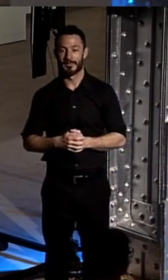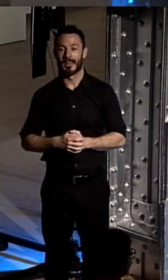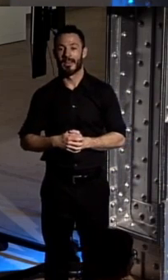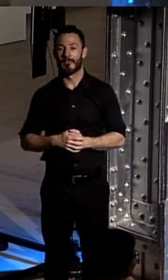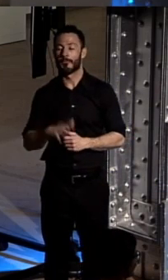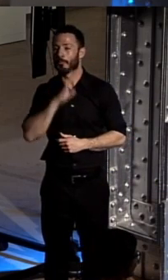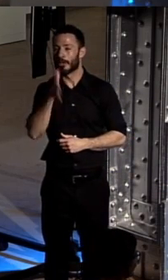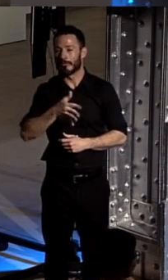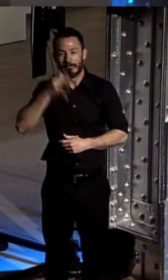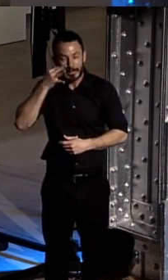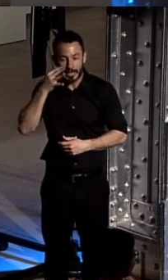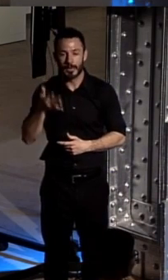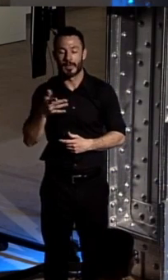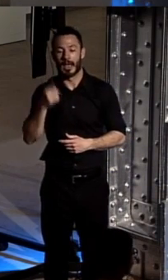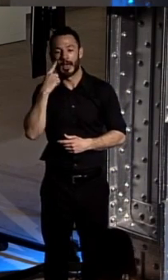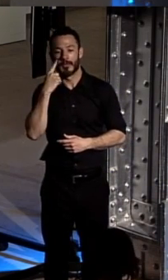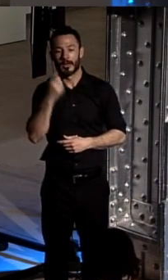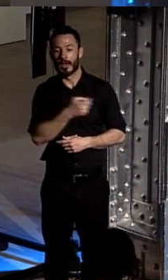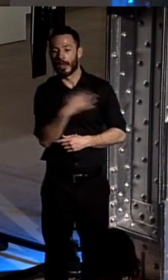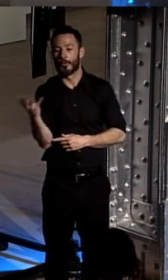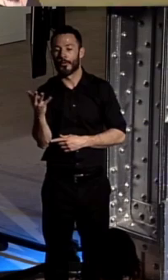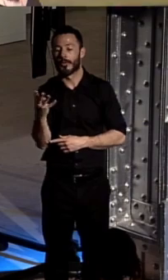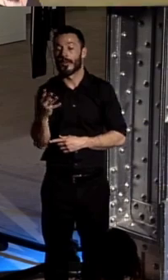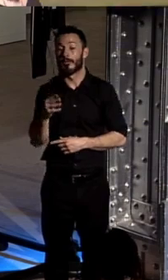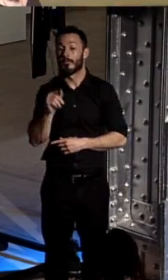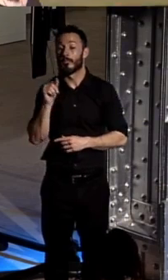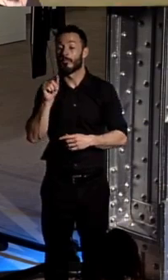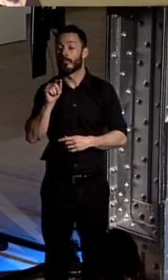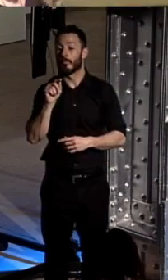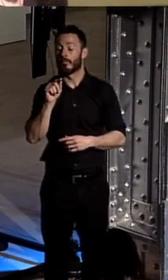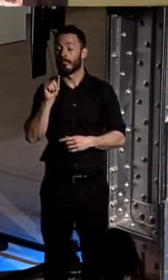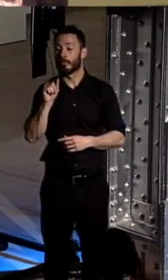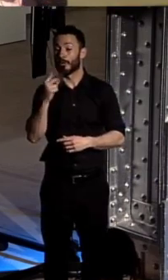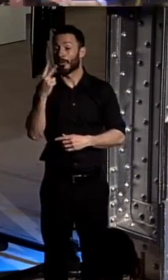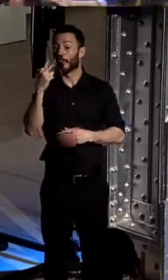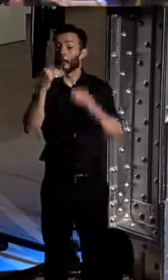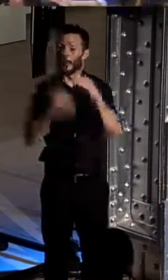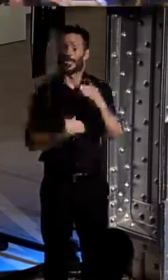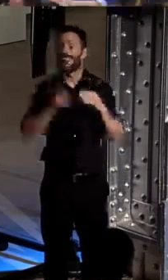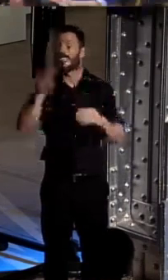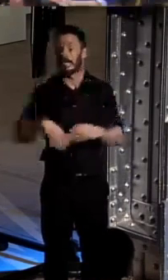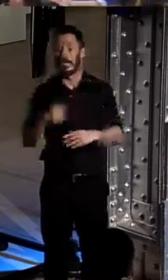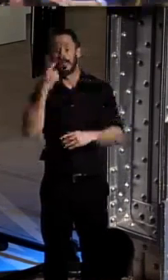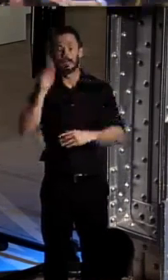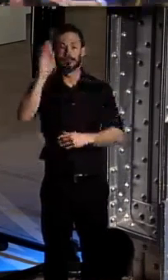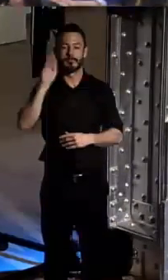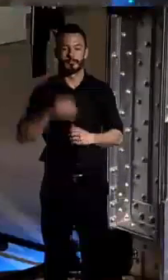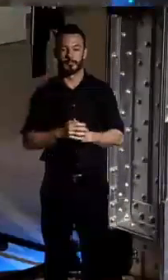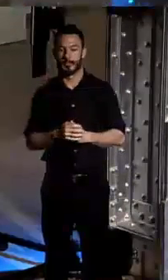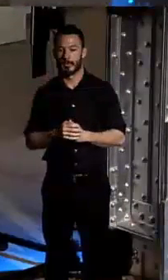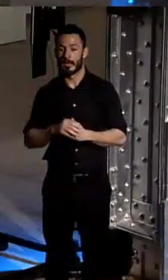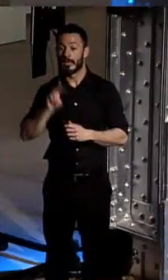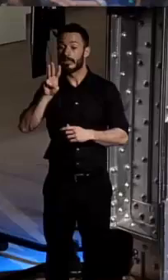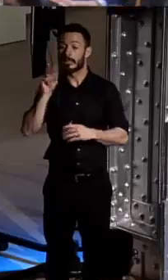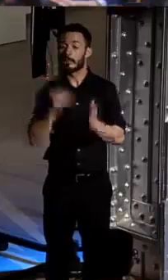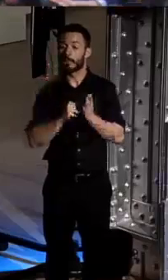fíjense, levanten la mano los que hicieron menos de 2 puntos, o sea 0 o 1. Casi todos, la amplia mayoría. Levanten la mano los que hicieron más de